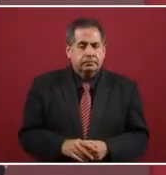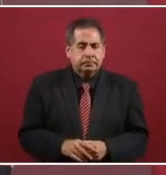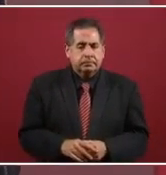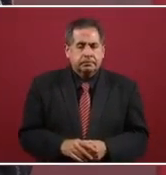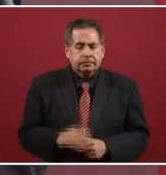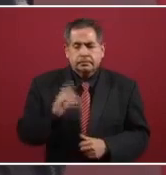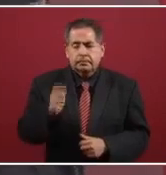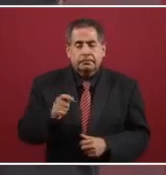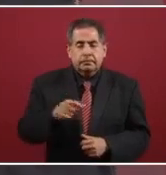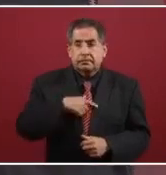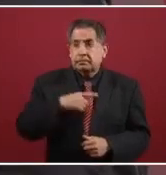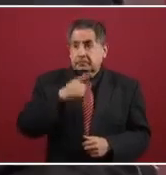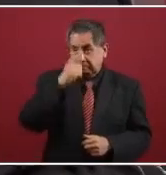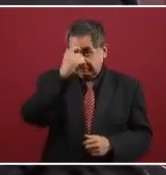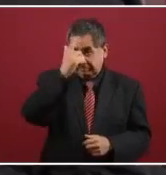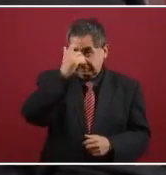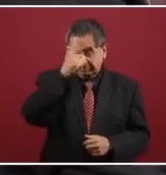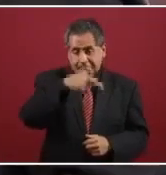un invento